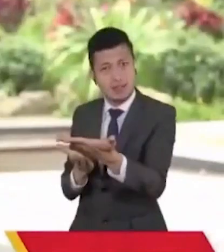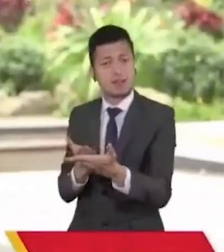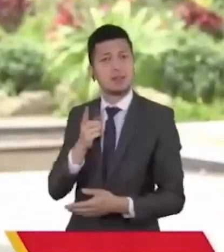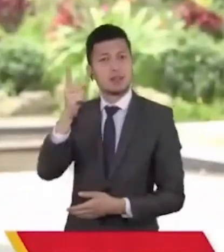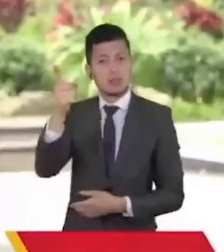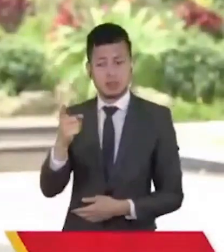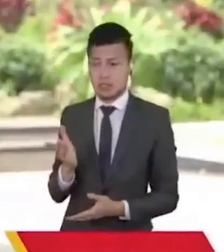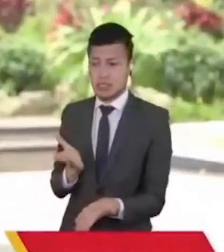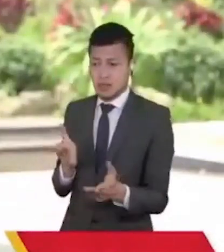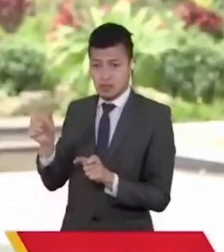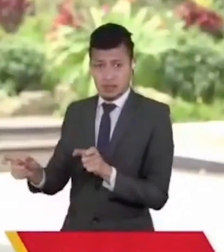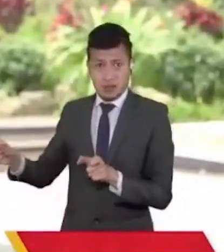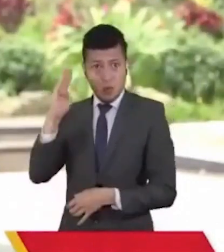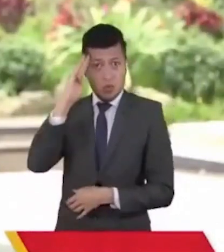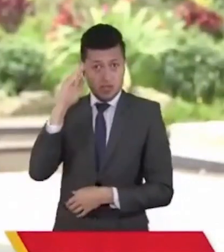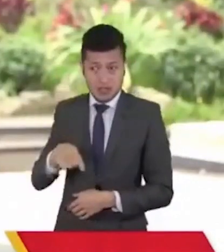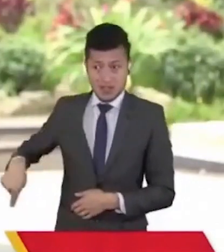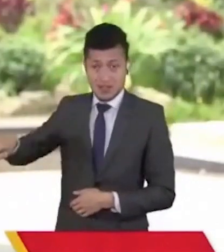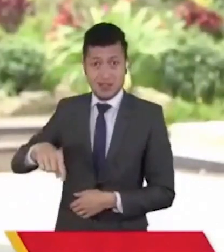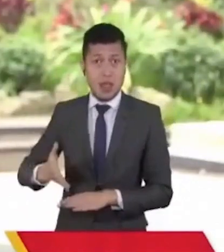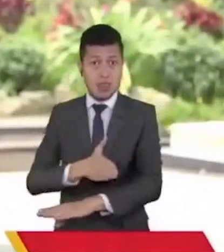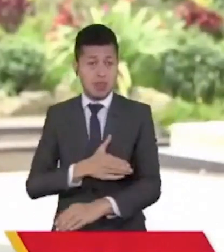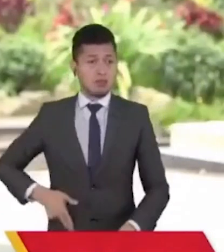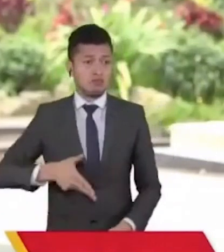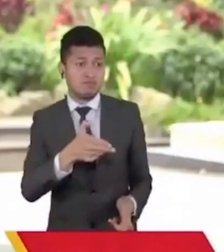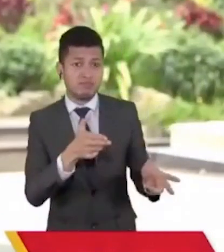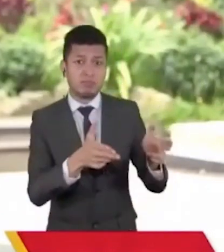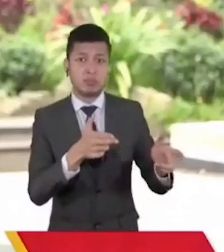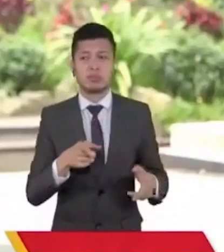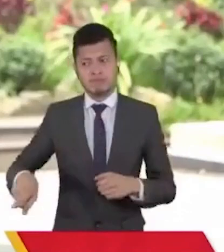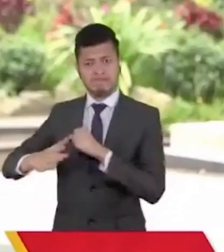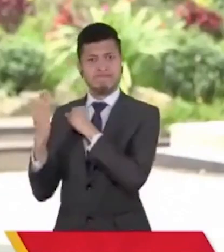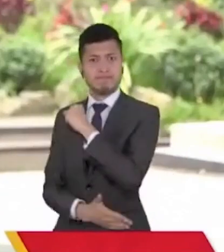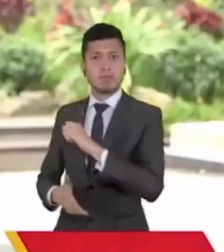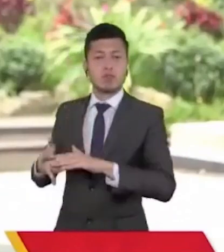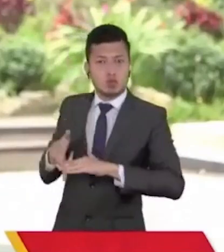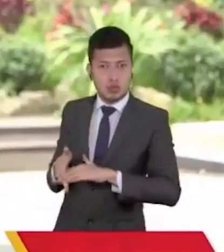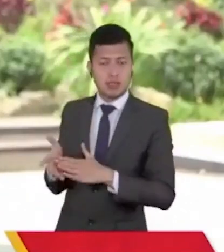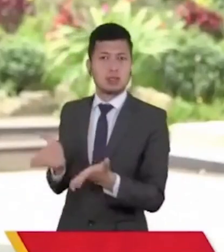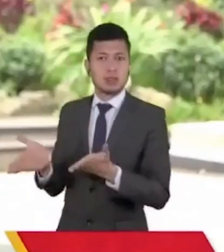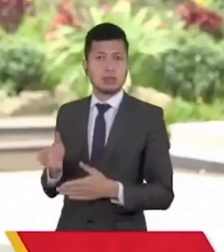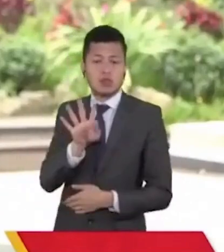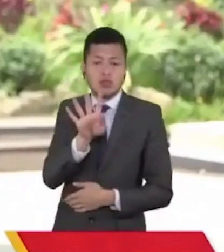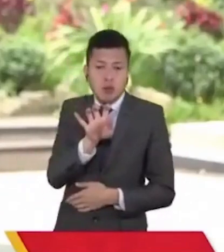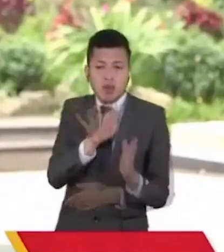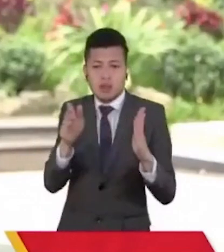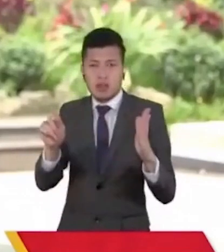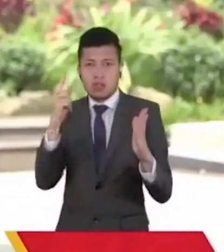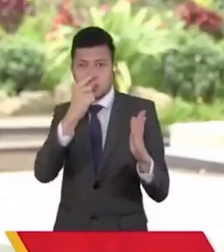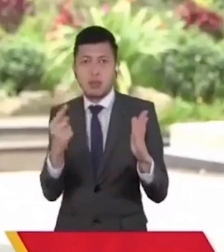se suspenda el servicio a los miembros de la policía que usaron sus armas entre el 9 y el 11 de septiembre. Es la mínima